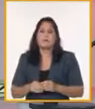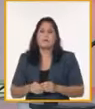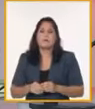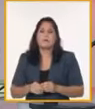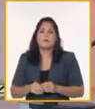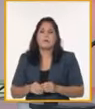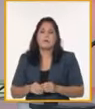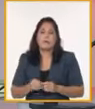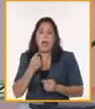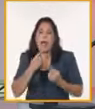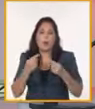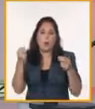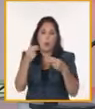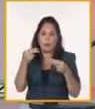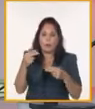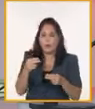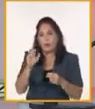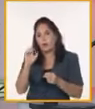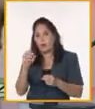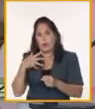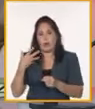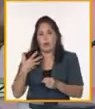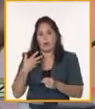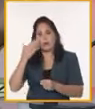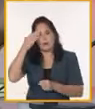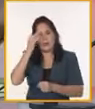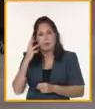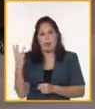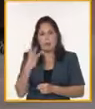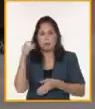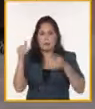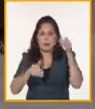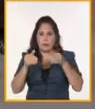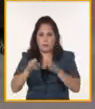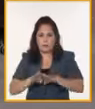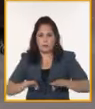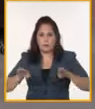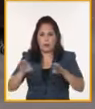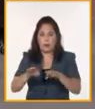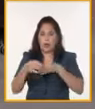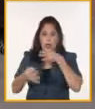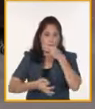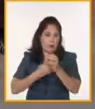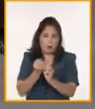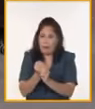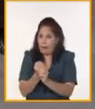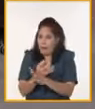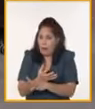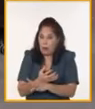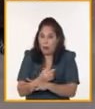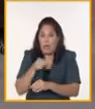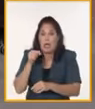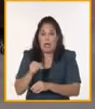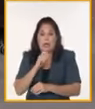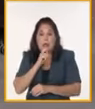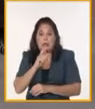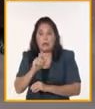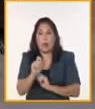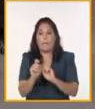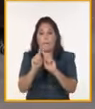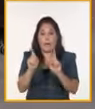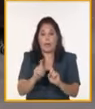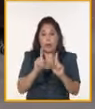comentario lo que ocurra le doy las gracias a los tres gracias por ilustrarme iluminar Yo decía aquí yo nada más que puedo preguntar